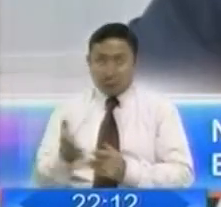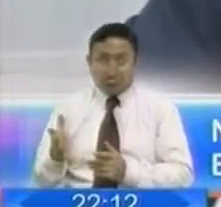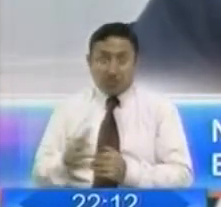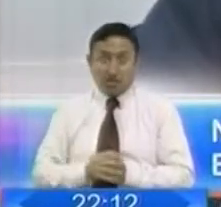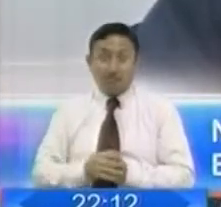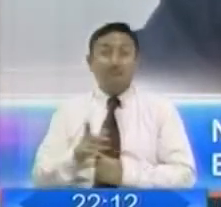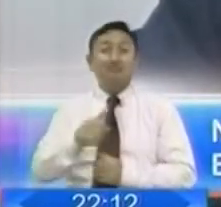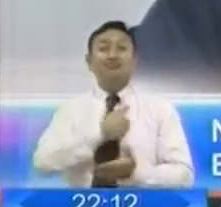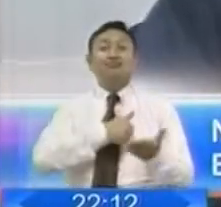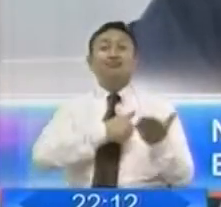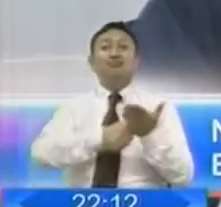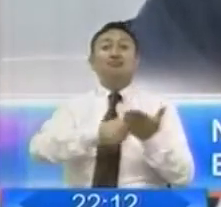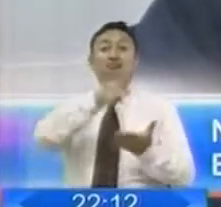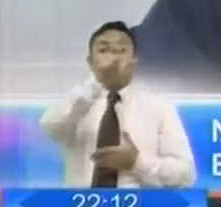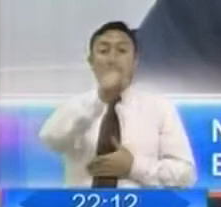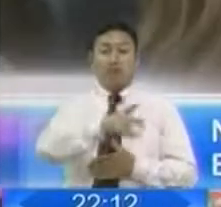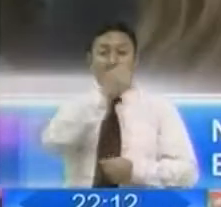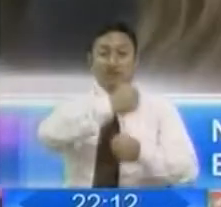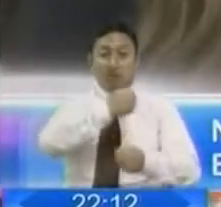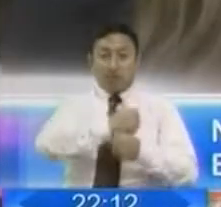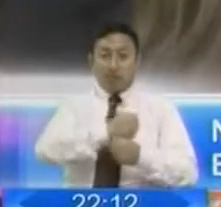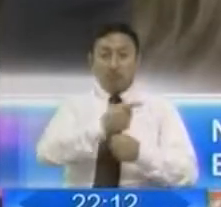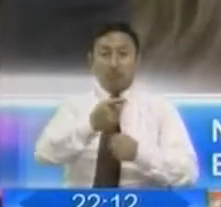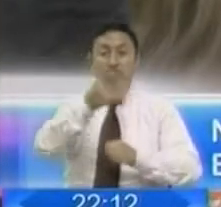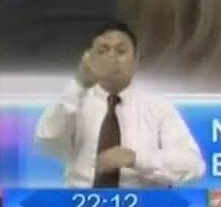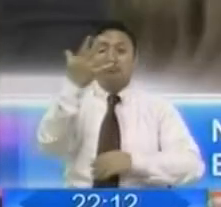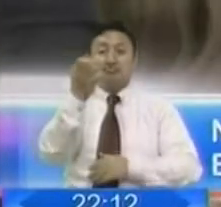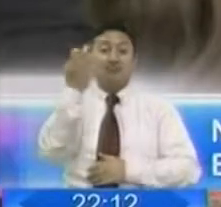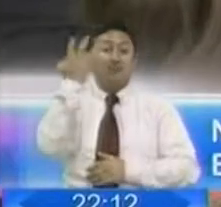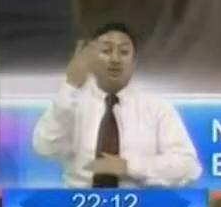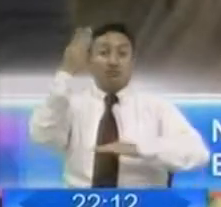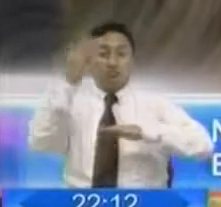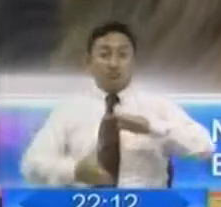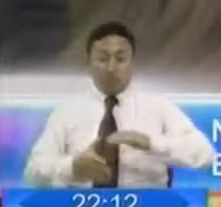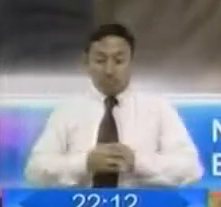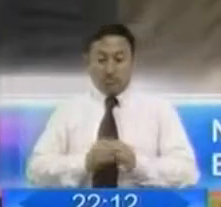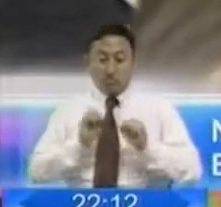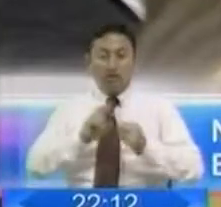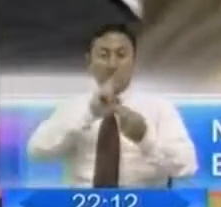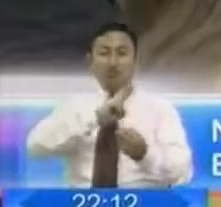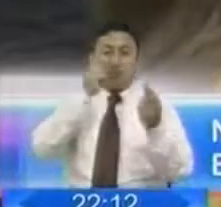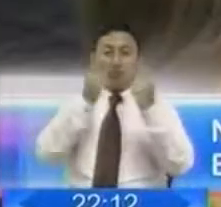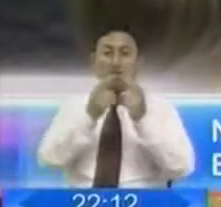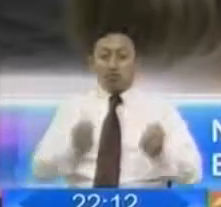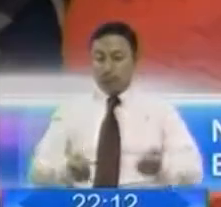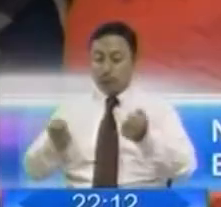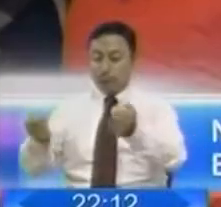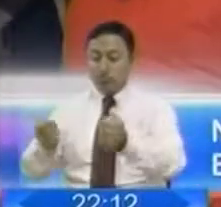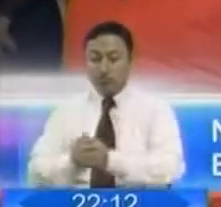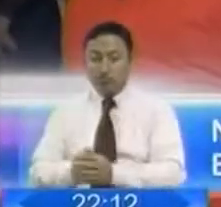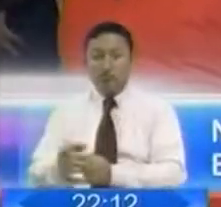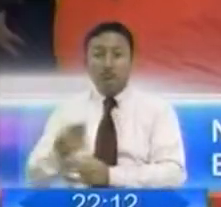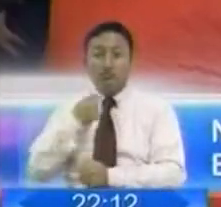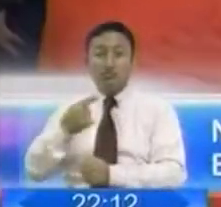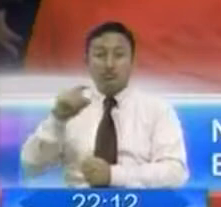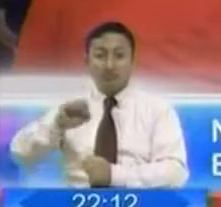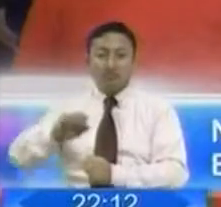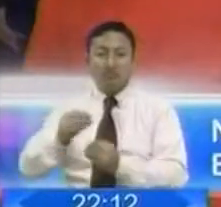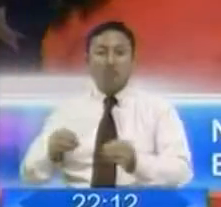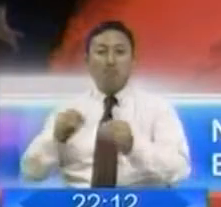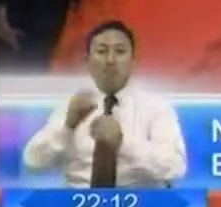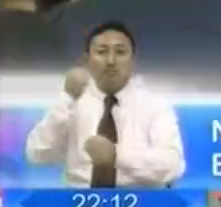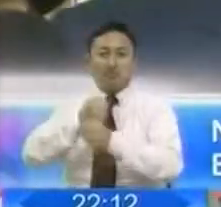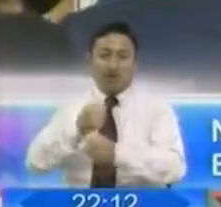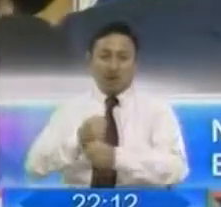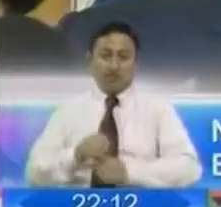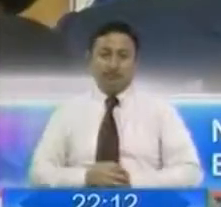Trabajo, Andrés Madero, mencionó un nuevo plazo, 15 días, para poder entregar las reformas que asegura garantizan el empleo y no lo